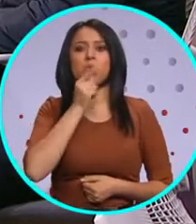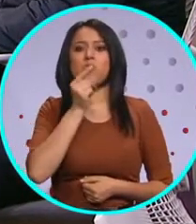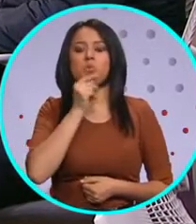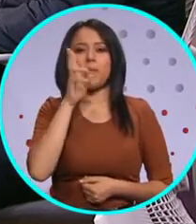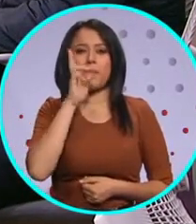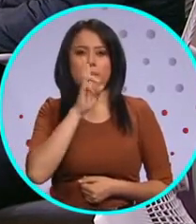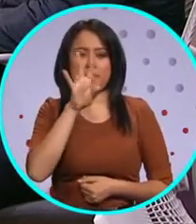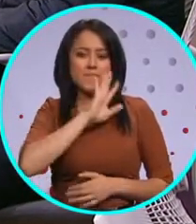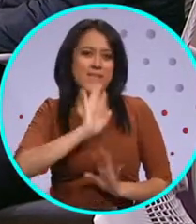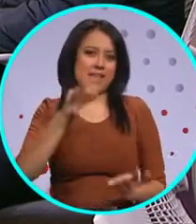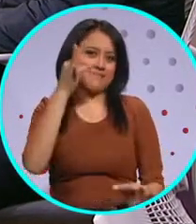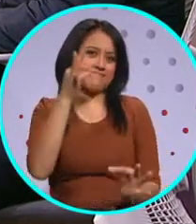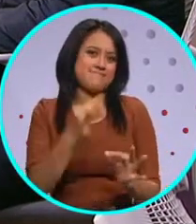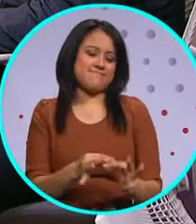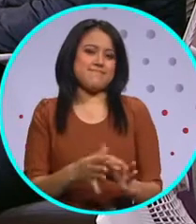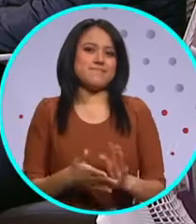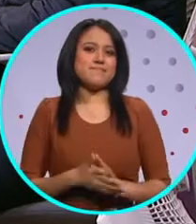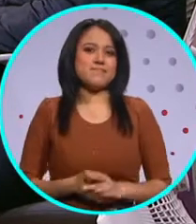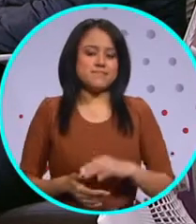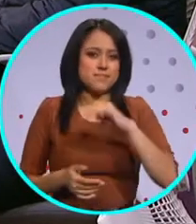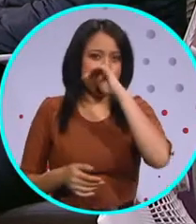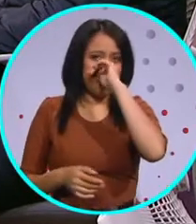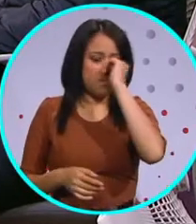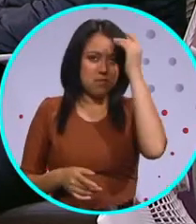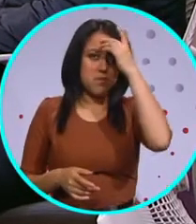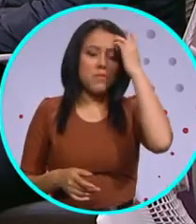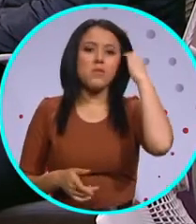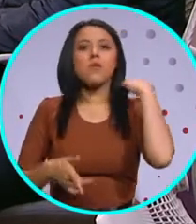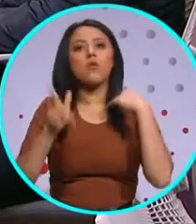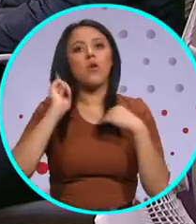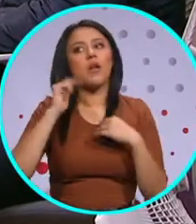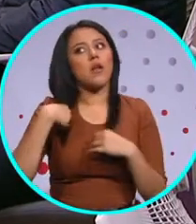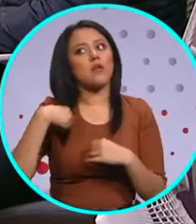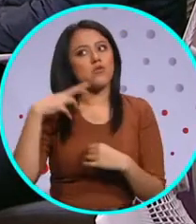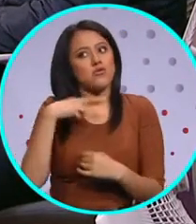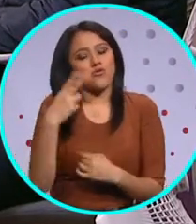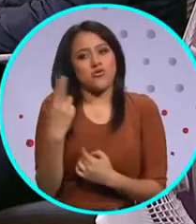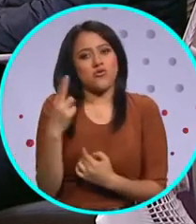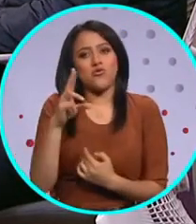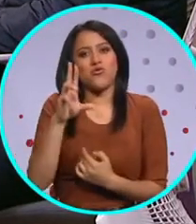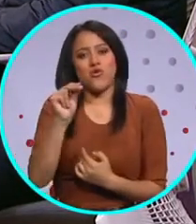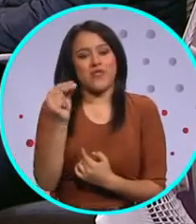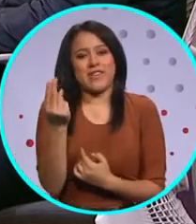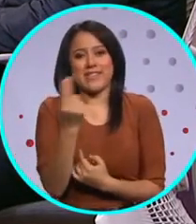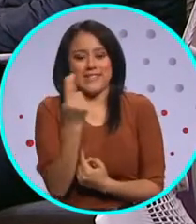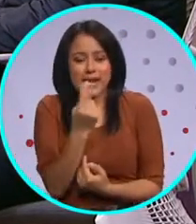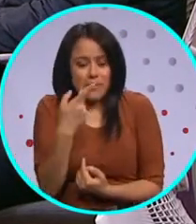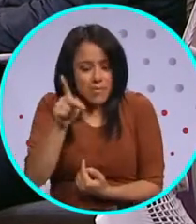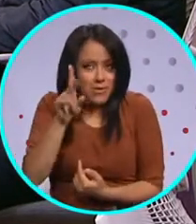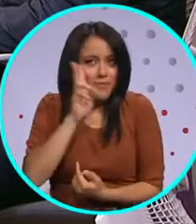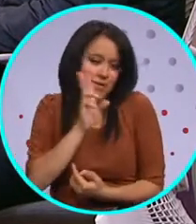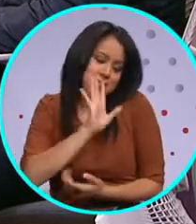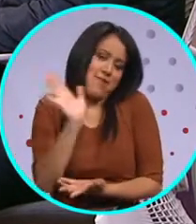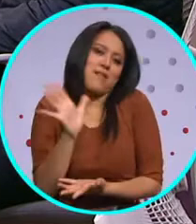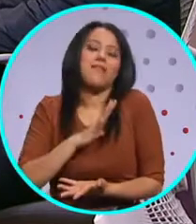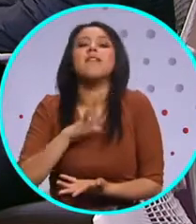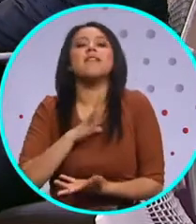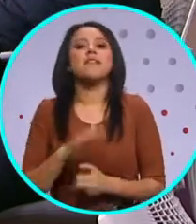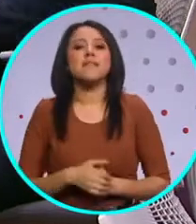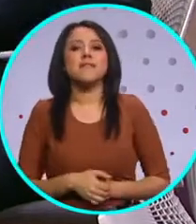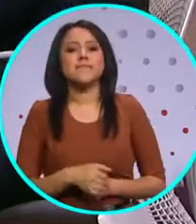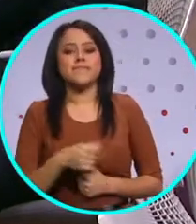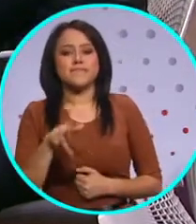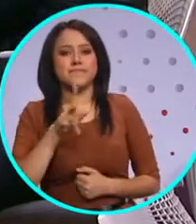acá ya estaba abierta bueno para que no me toque en una emergencia pero bueno ahí está entonces mi policía